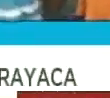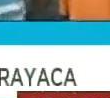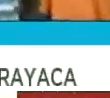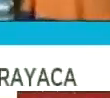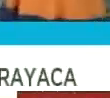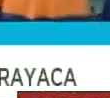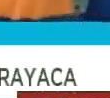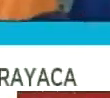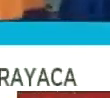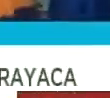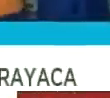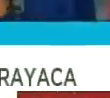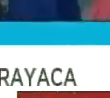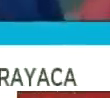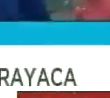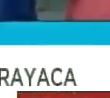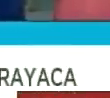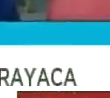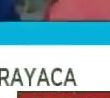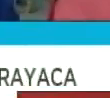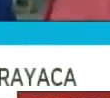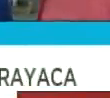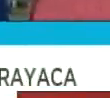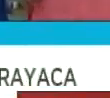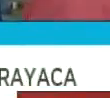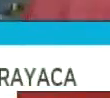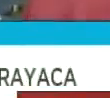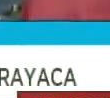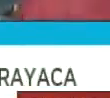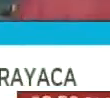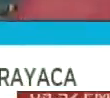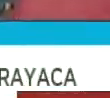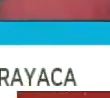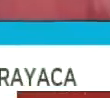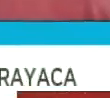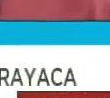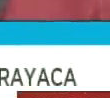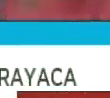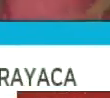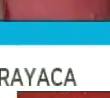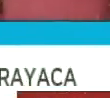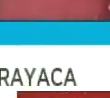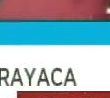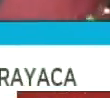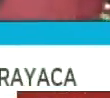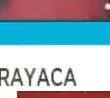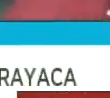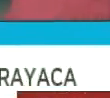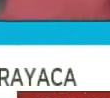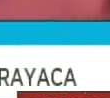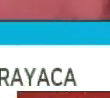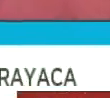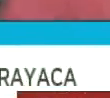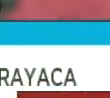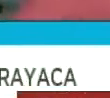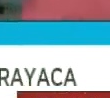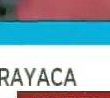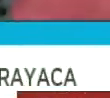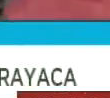seguramente en Panamá y en Venezuela vamos a gozar. ¡Vaya!